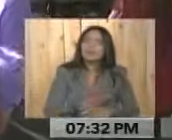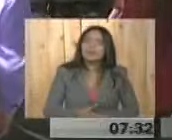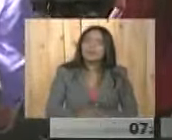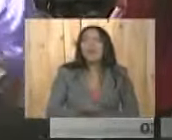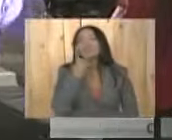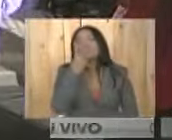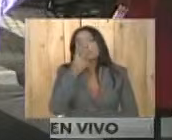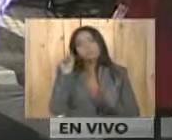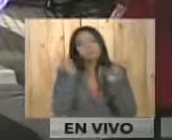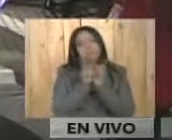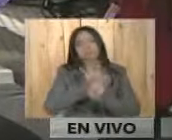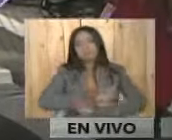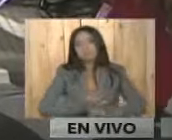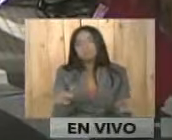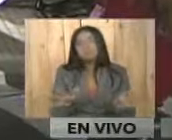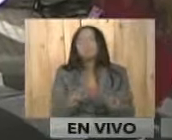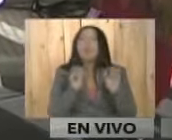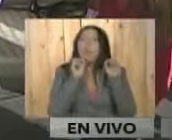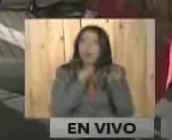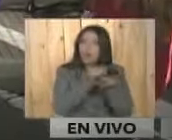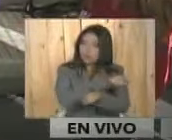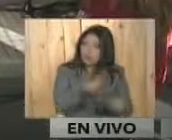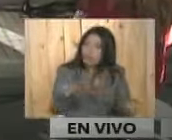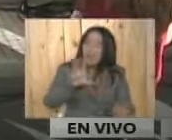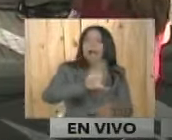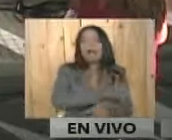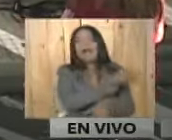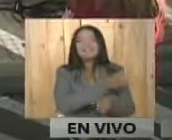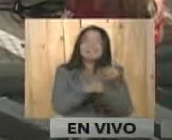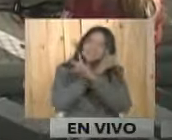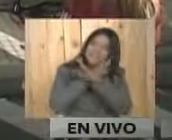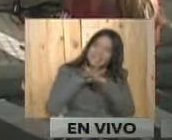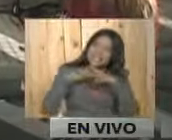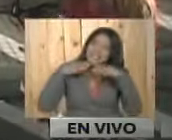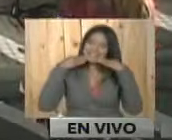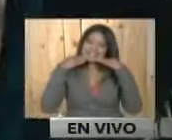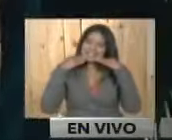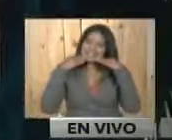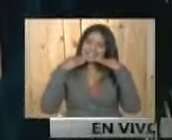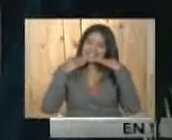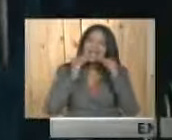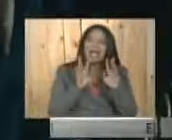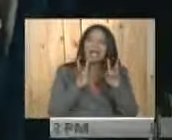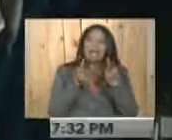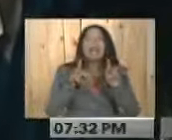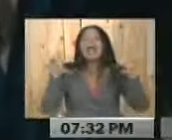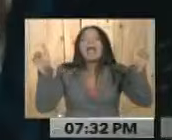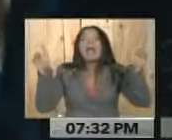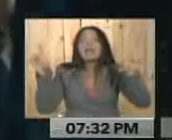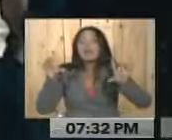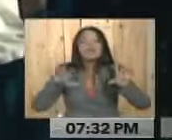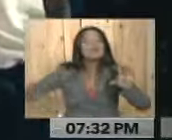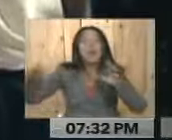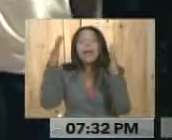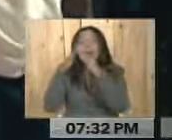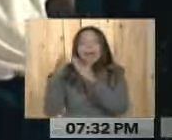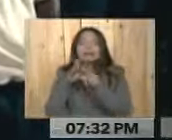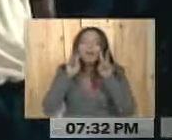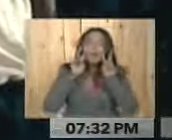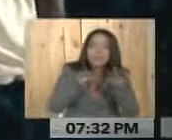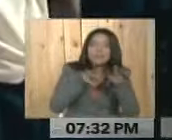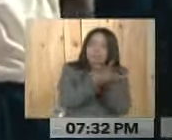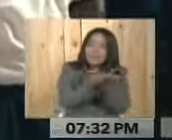Dos canciones. Nos regalan las canciones con una sonrisa bien grandota. Los están viendo en su casa a todos, ¿verdad? Y a